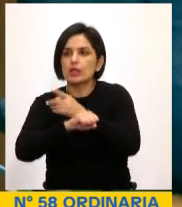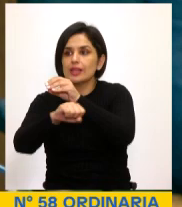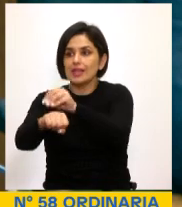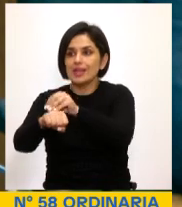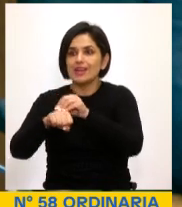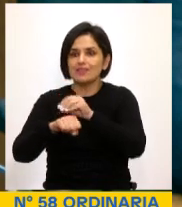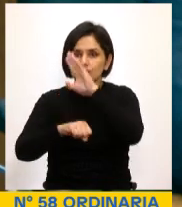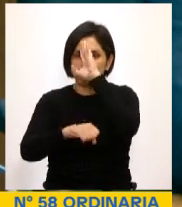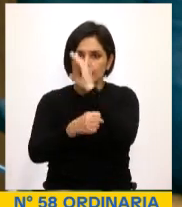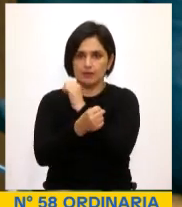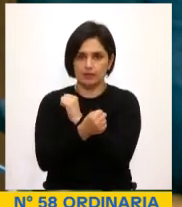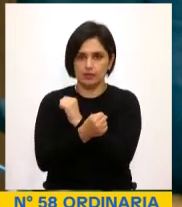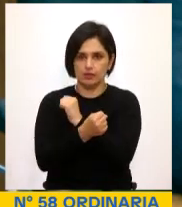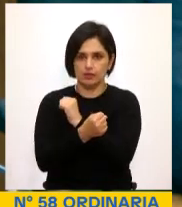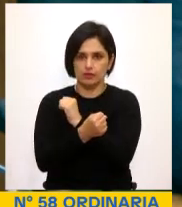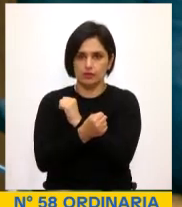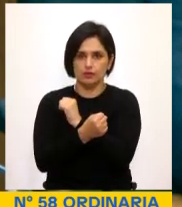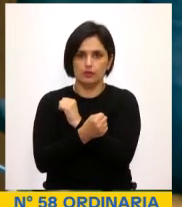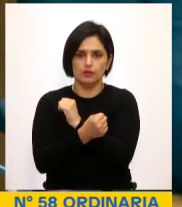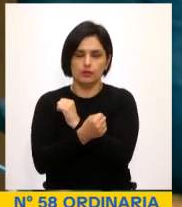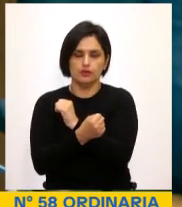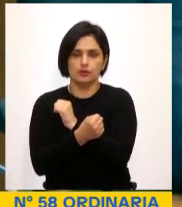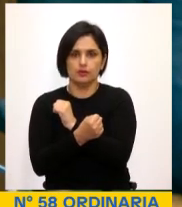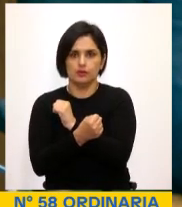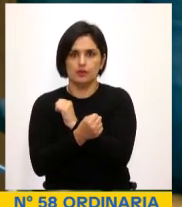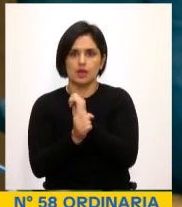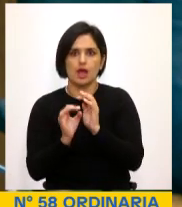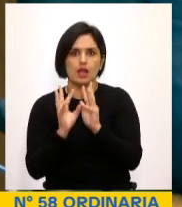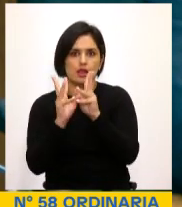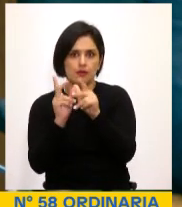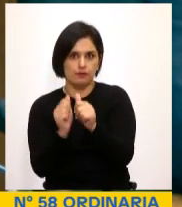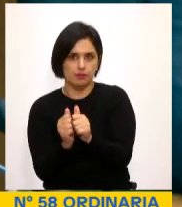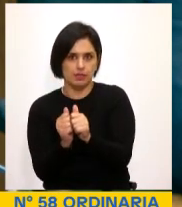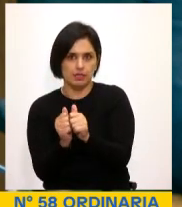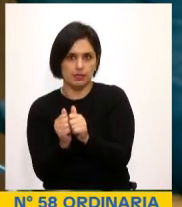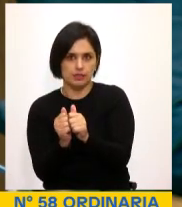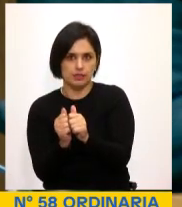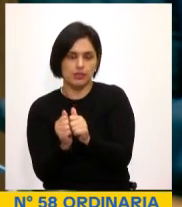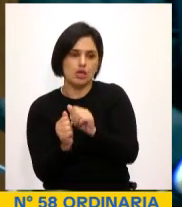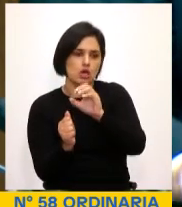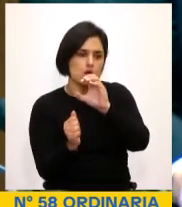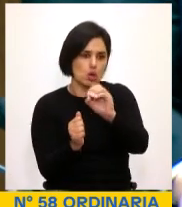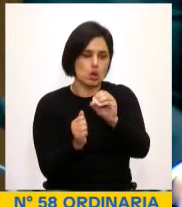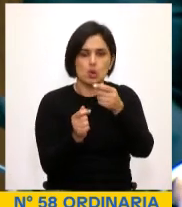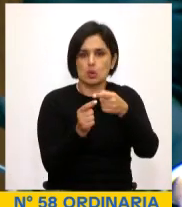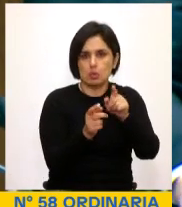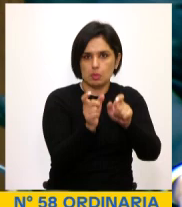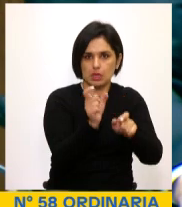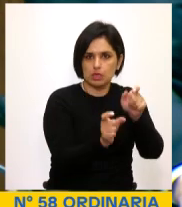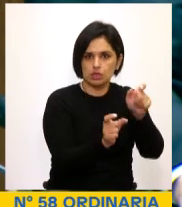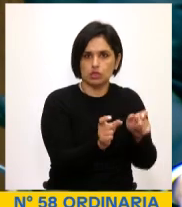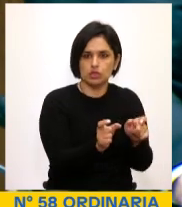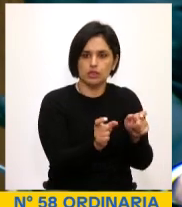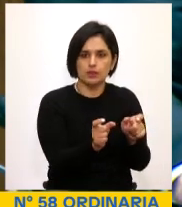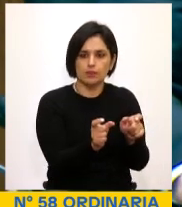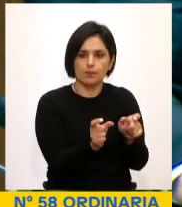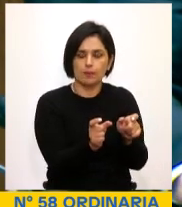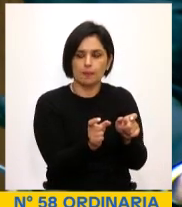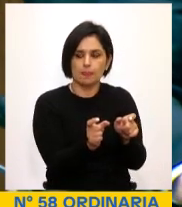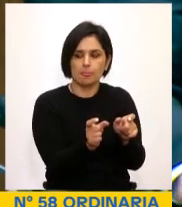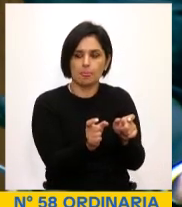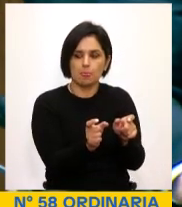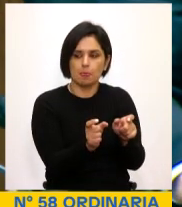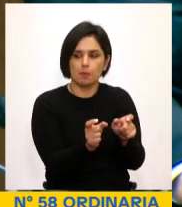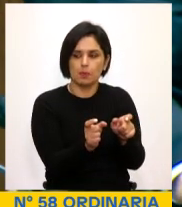hará carabineros a los familiares del fallecido o a quienes corresponda de acuerdo a lo que el mismo proyecto Define